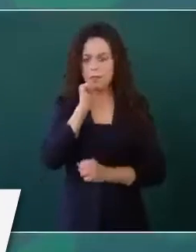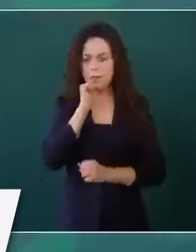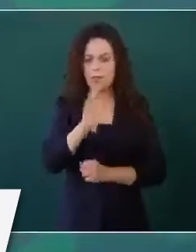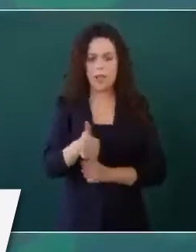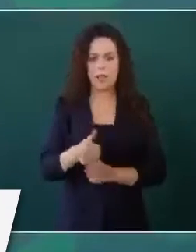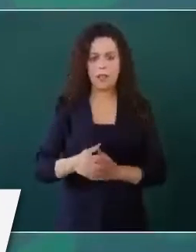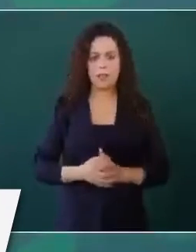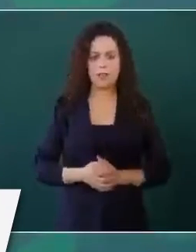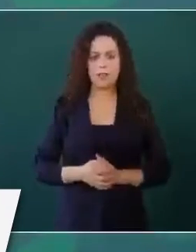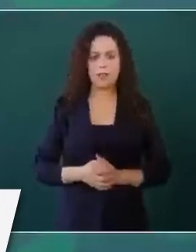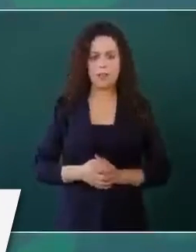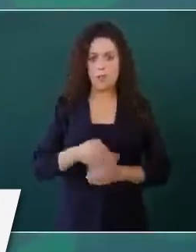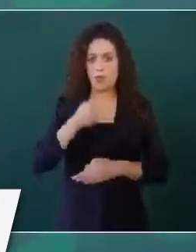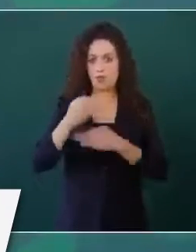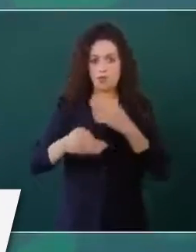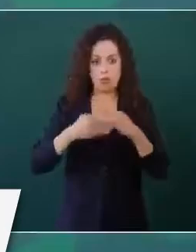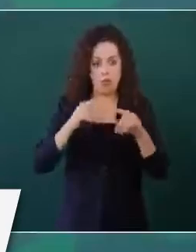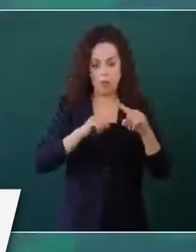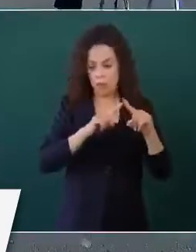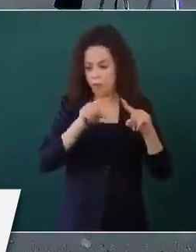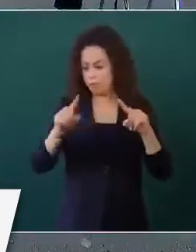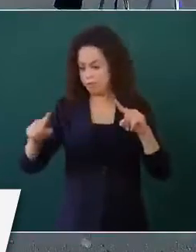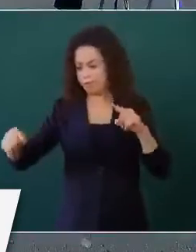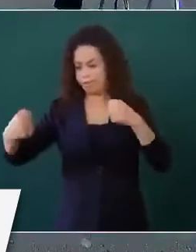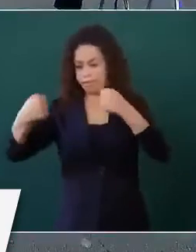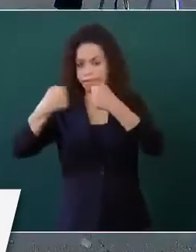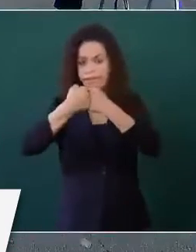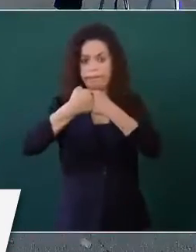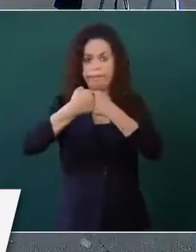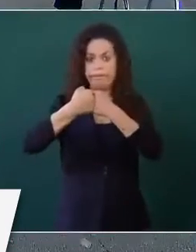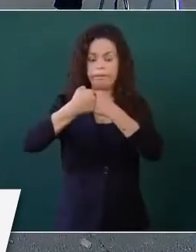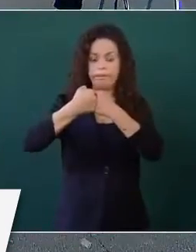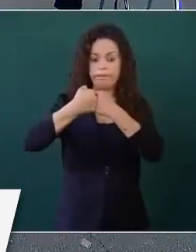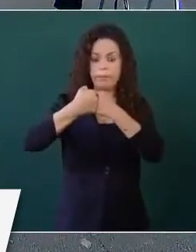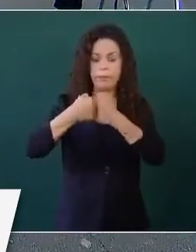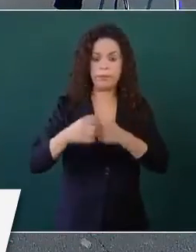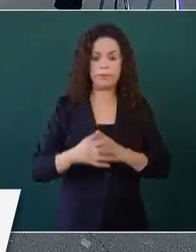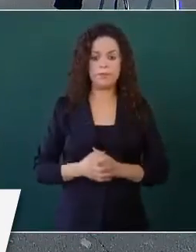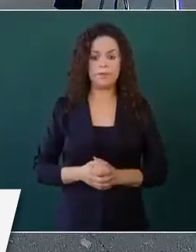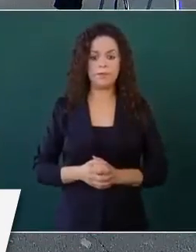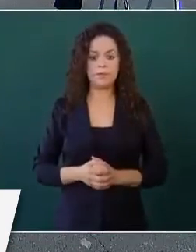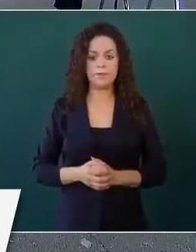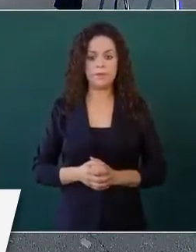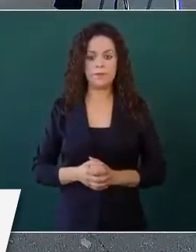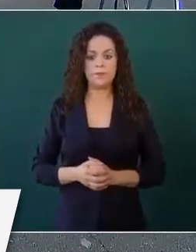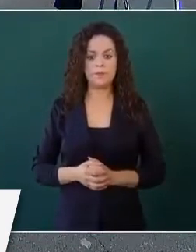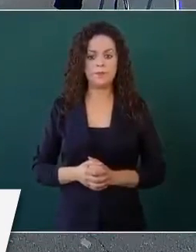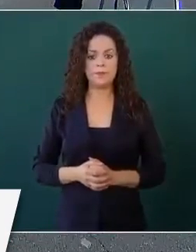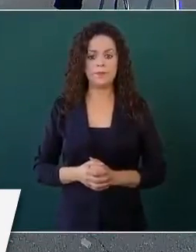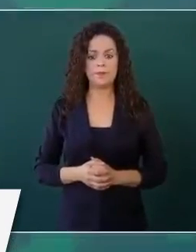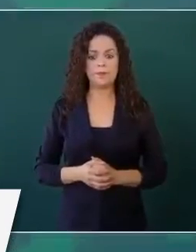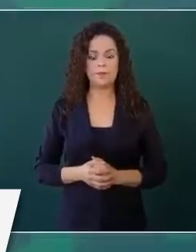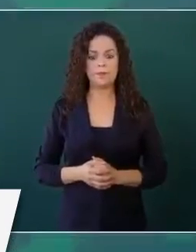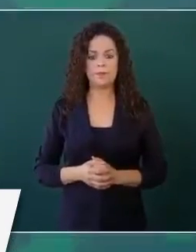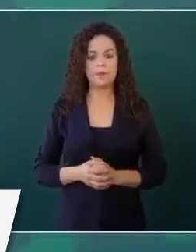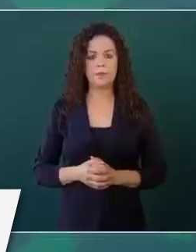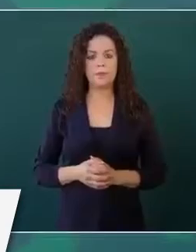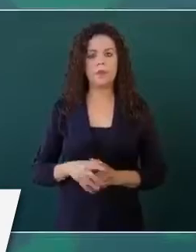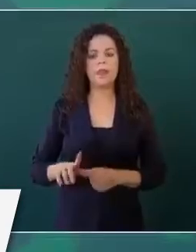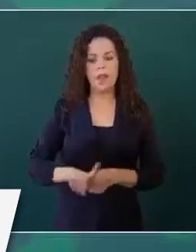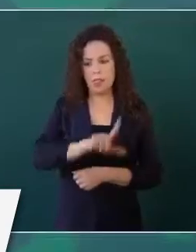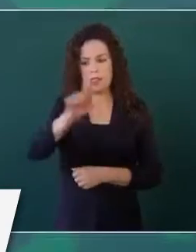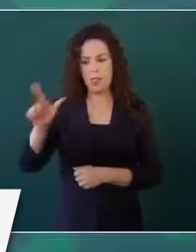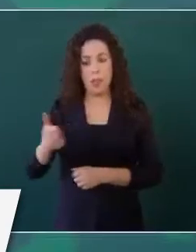toda la franja fronteriza. Y luego, recuerden ustedes que fue presidente